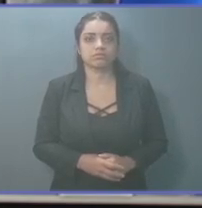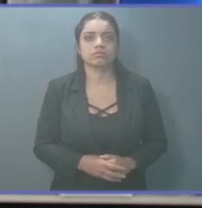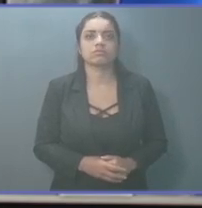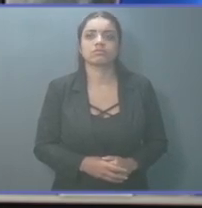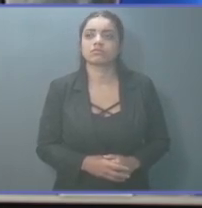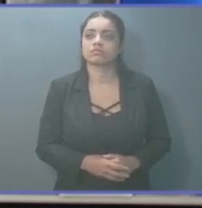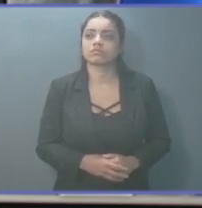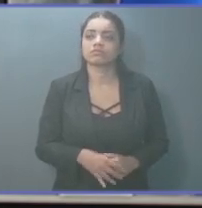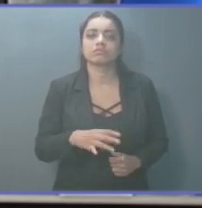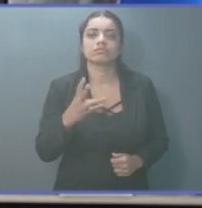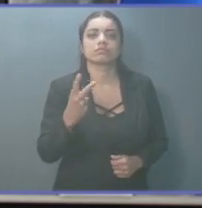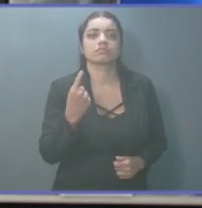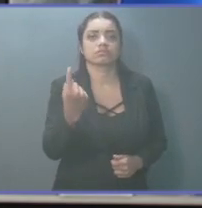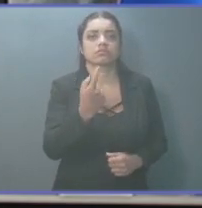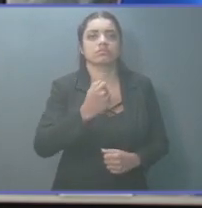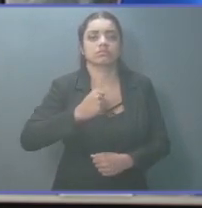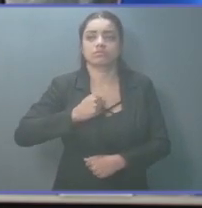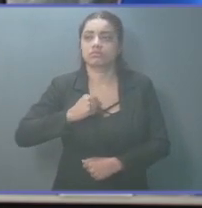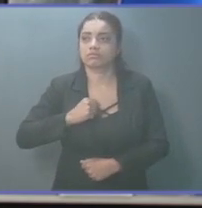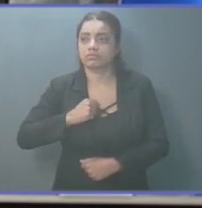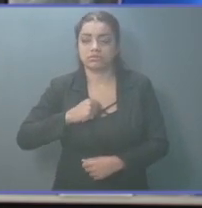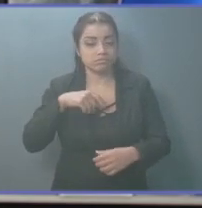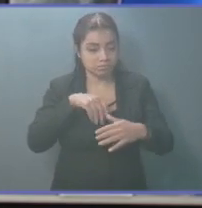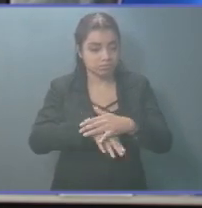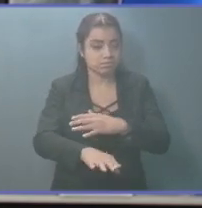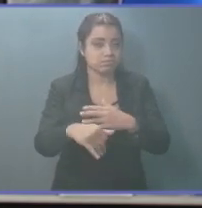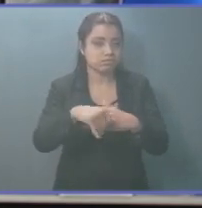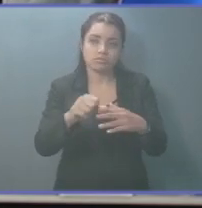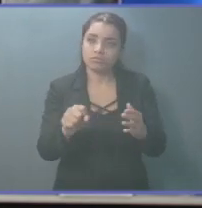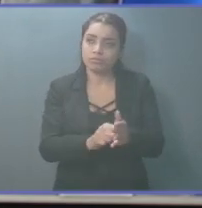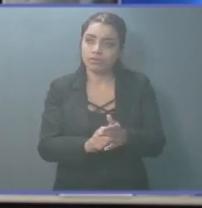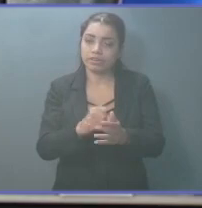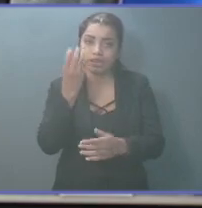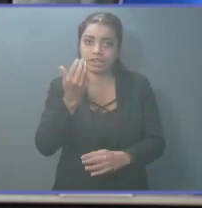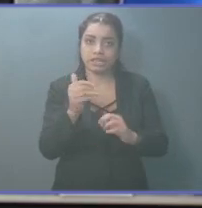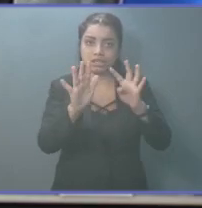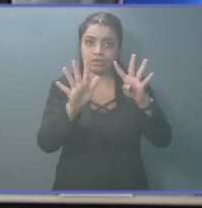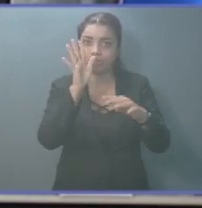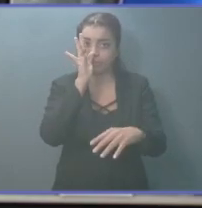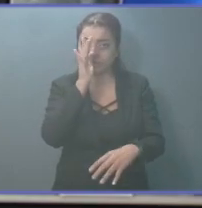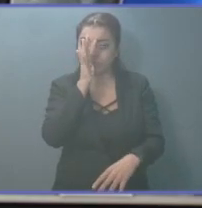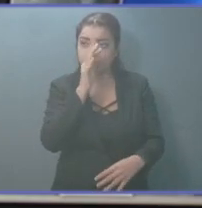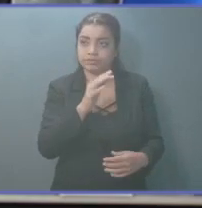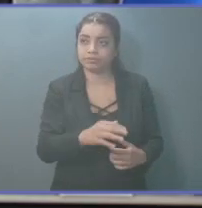¿cuántos elementos militares ingresaron al recinto legislativo el día 9 de febrero?